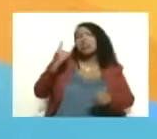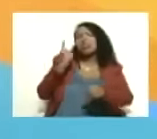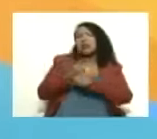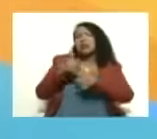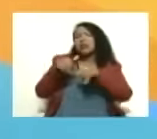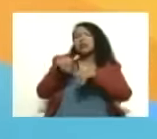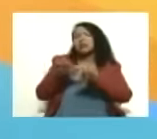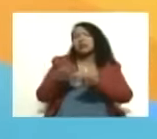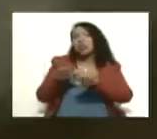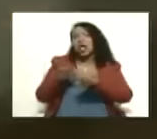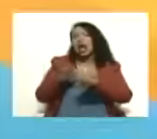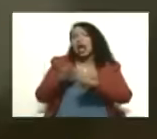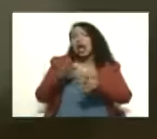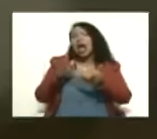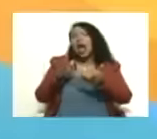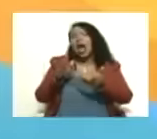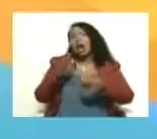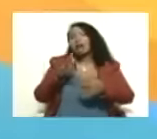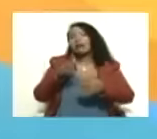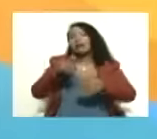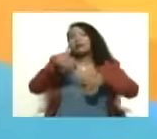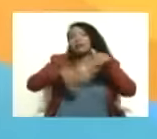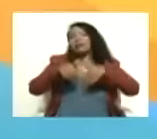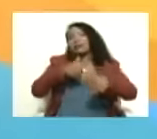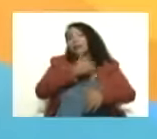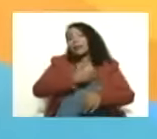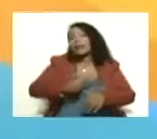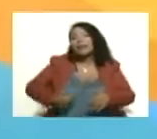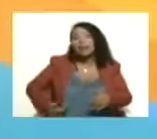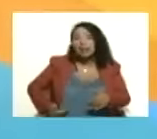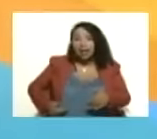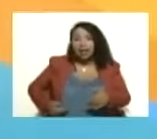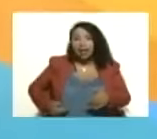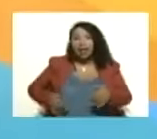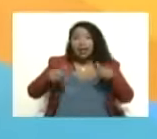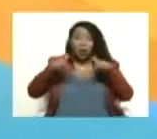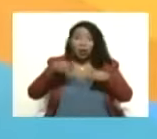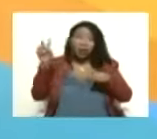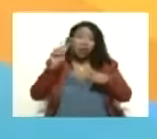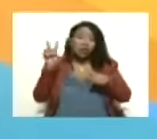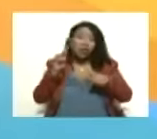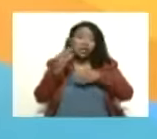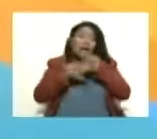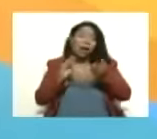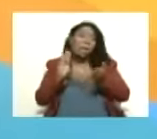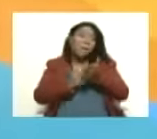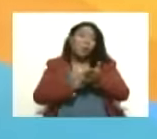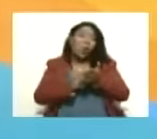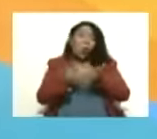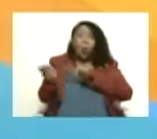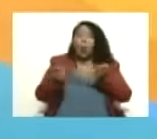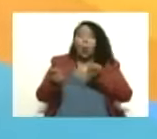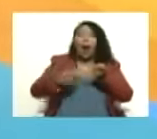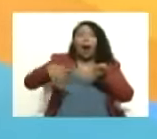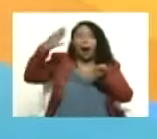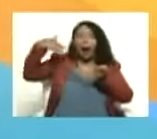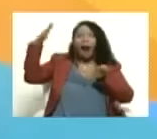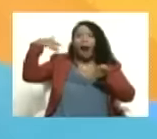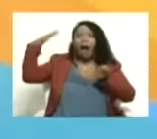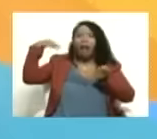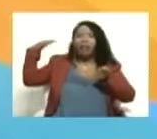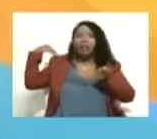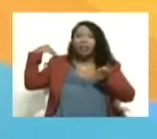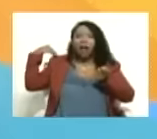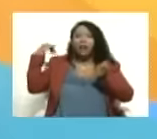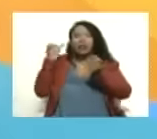elecciones presidenciales para siempre y que se instaure en Venezuela una monarquía como los que tuvimos de dueño antes de la